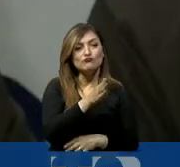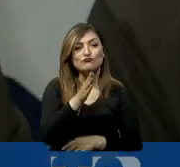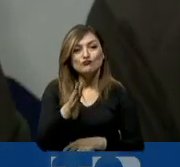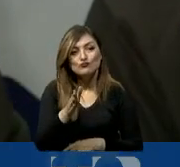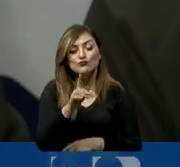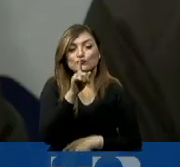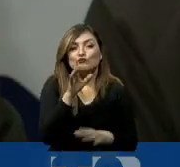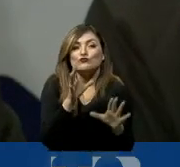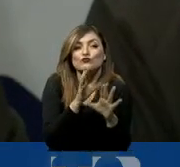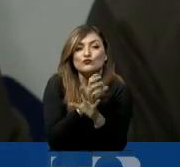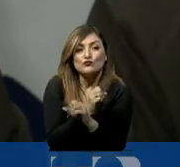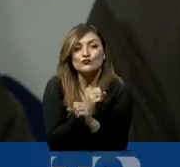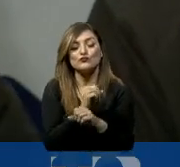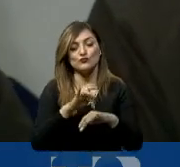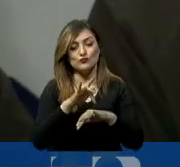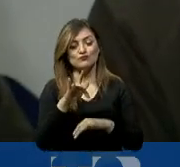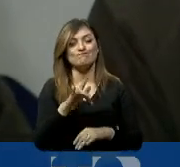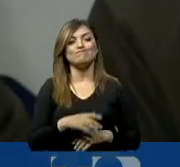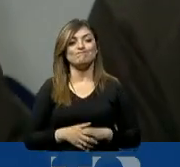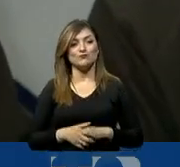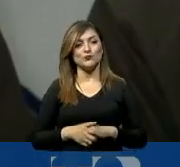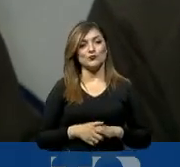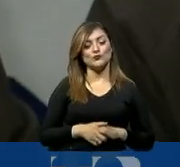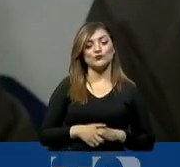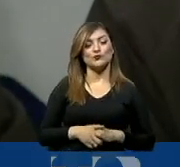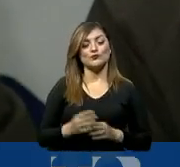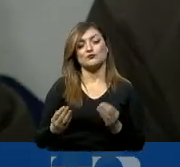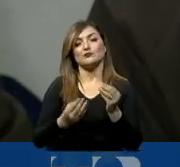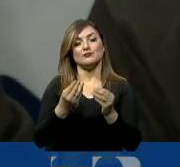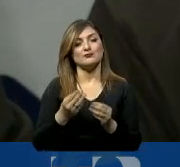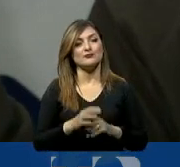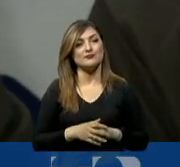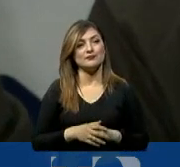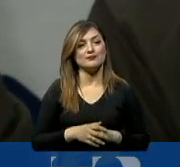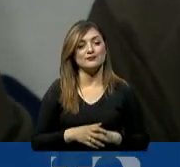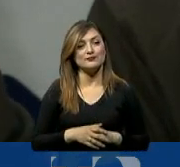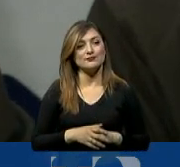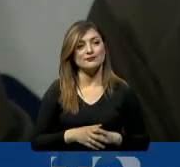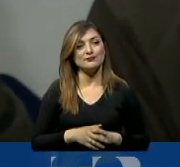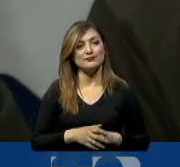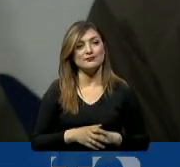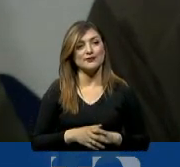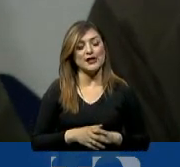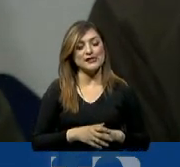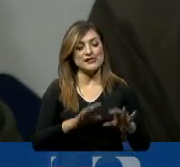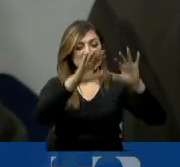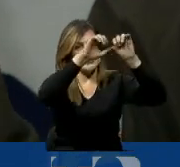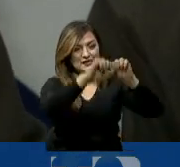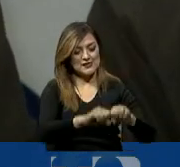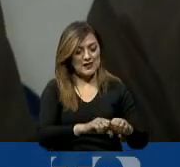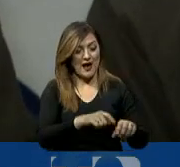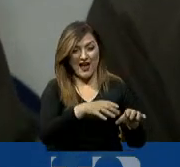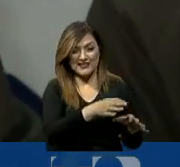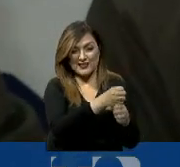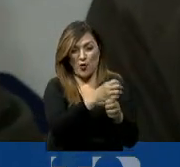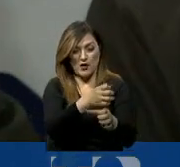de la noche y específicamente en la madrugada, proceder a destruir mediante la modalidad de destrucha las seguridades para ingresar las